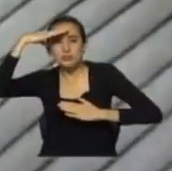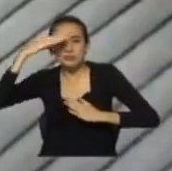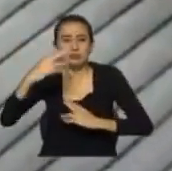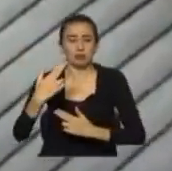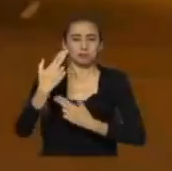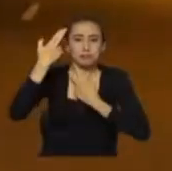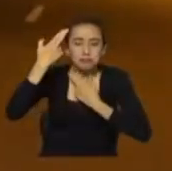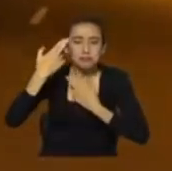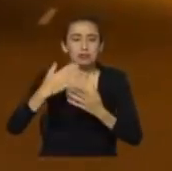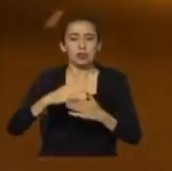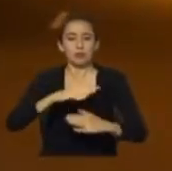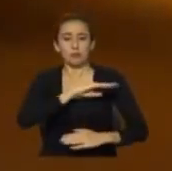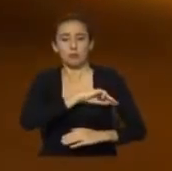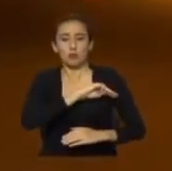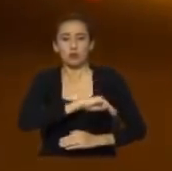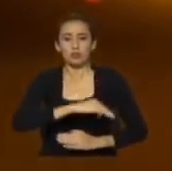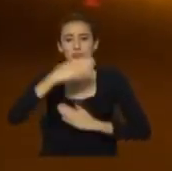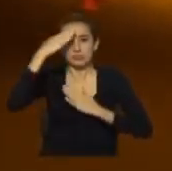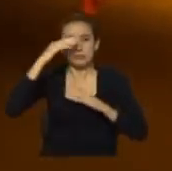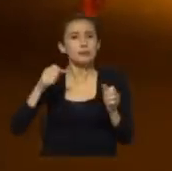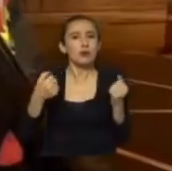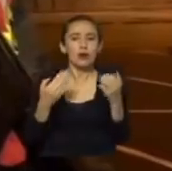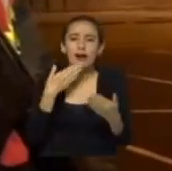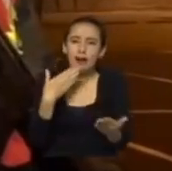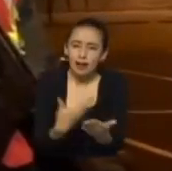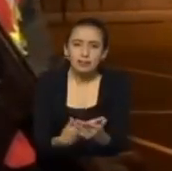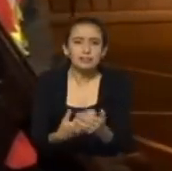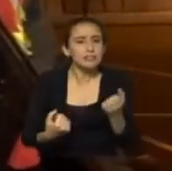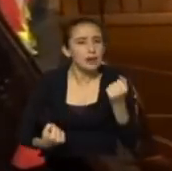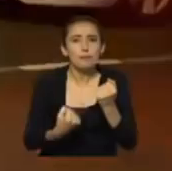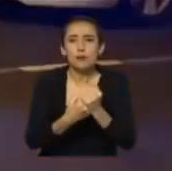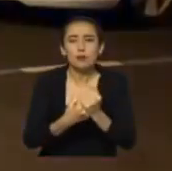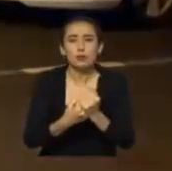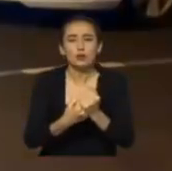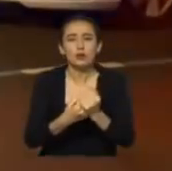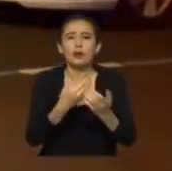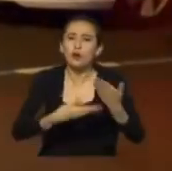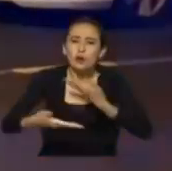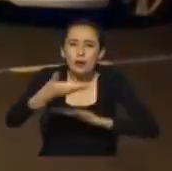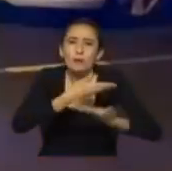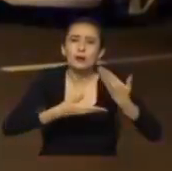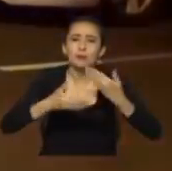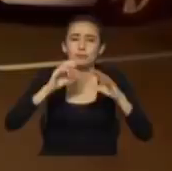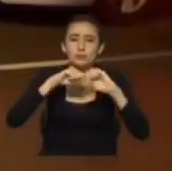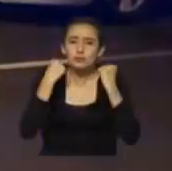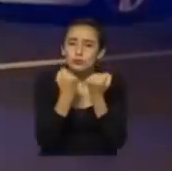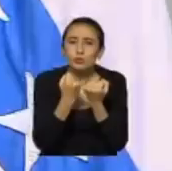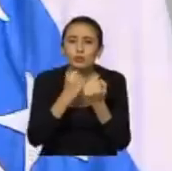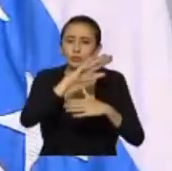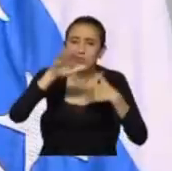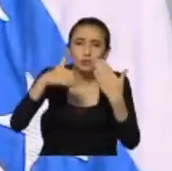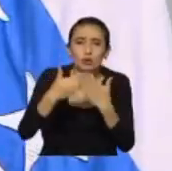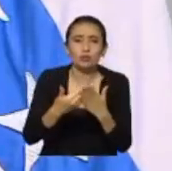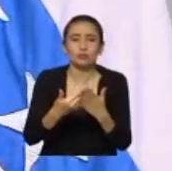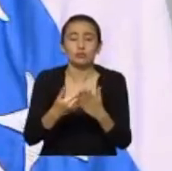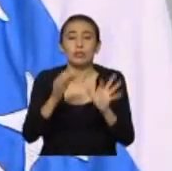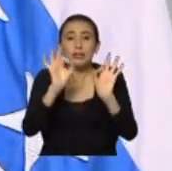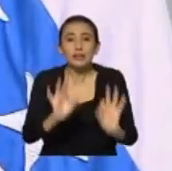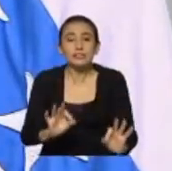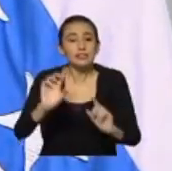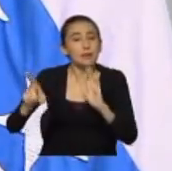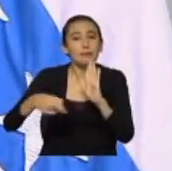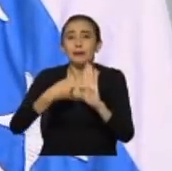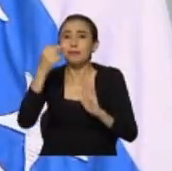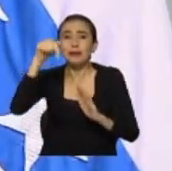agradezcamos su labor y no les pongamos las cosas más difíciles señores es la primera vez en la historia reciente de la humanidad que estamos sufriendo